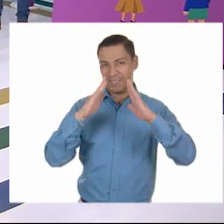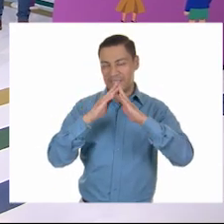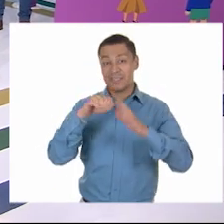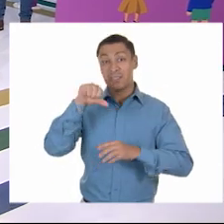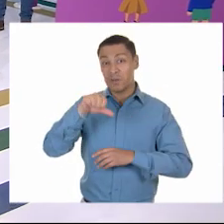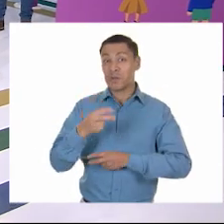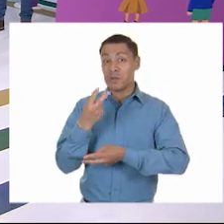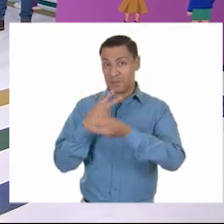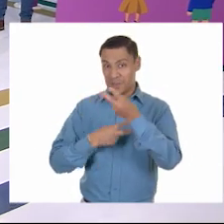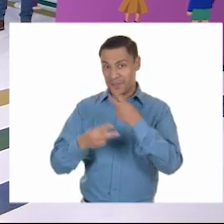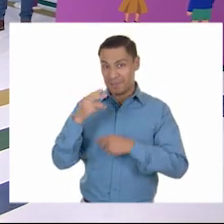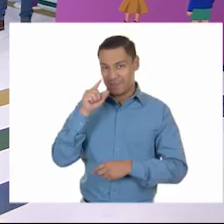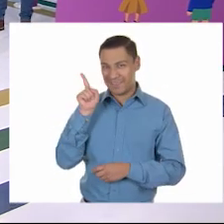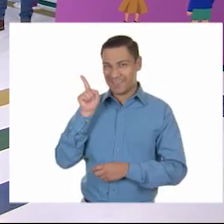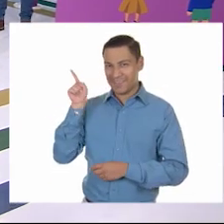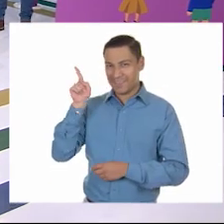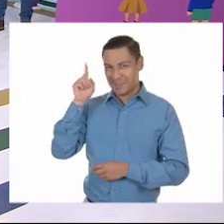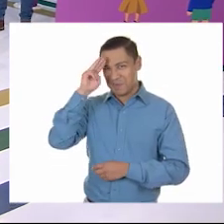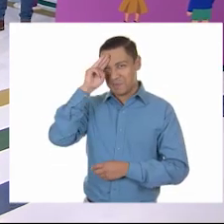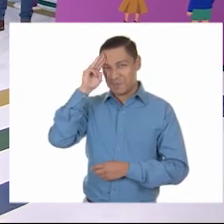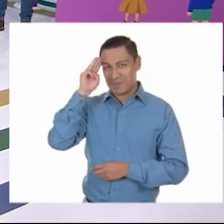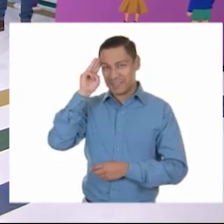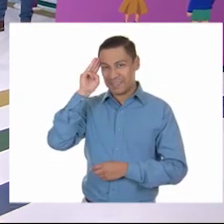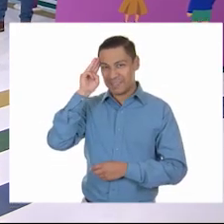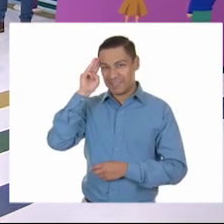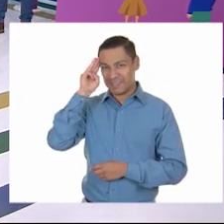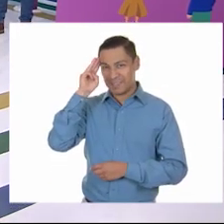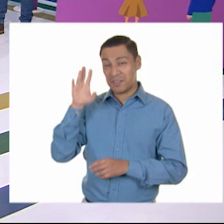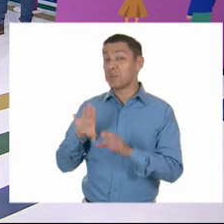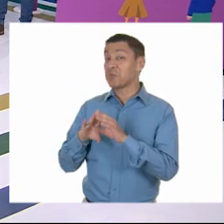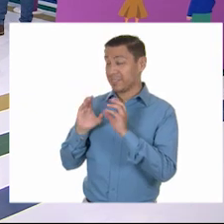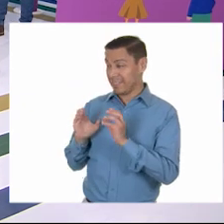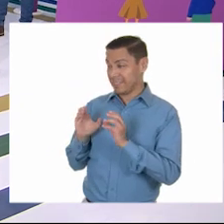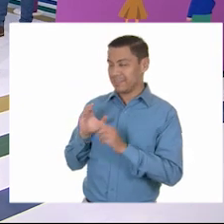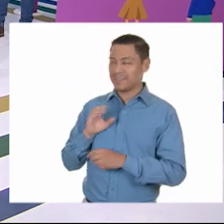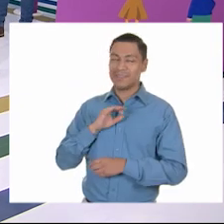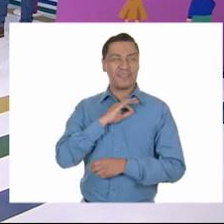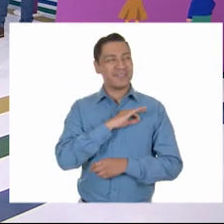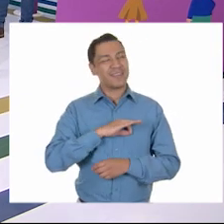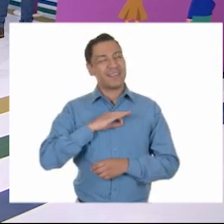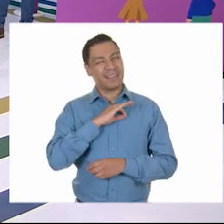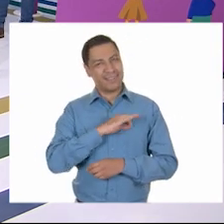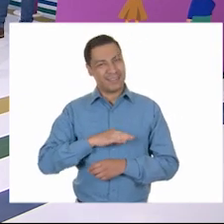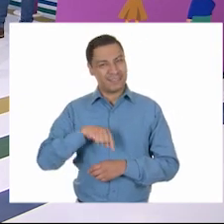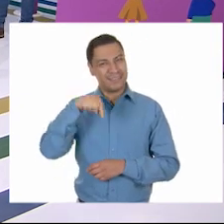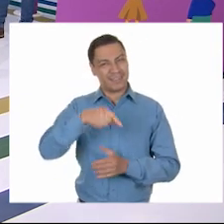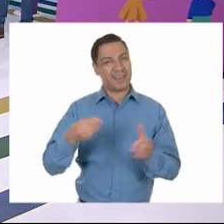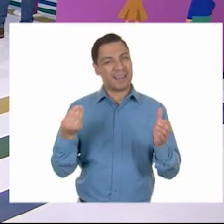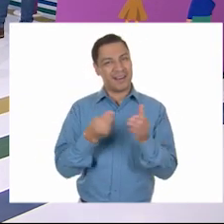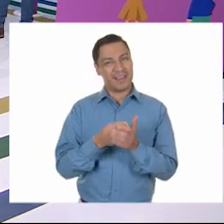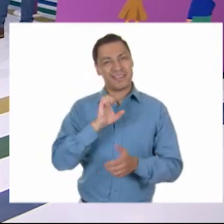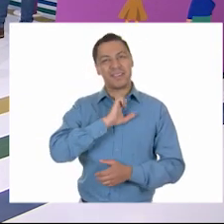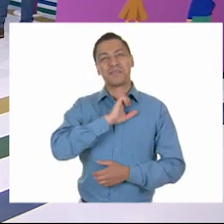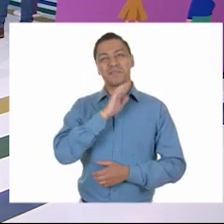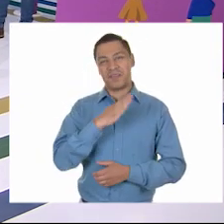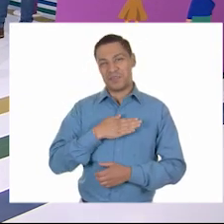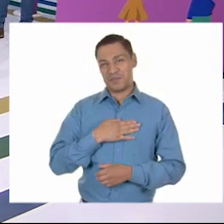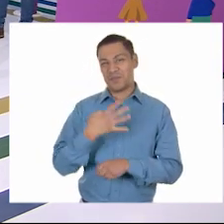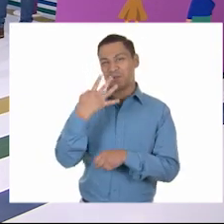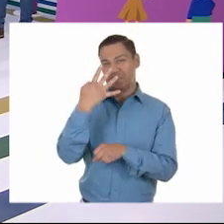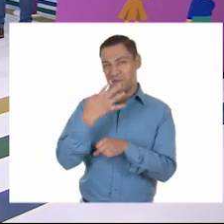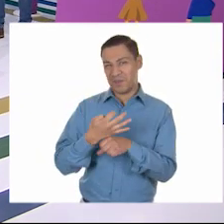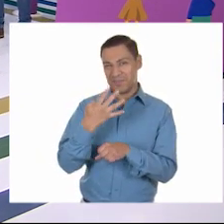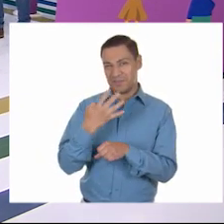acompaña María Meléndez. María, ¿cómo estás? Muy feliz de estar con ustedes en una clase más de español para cuarto grado.